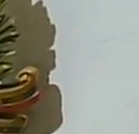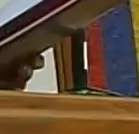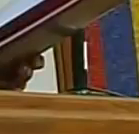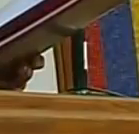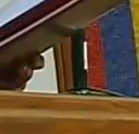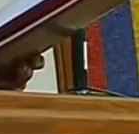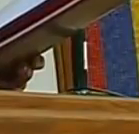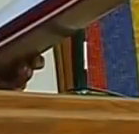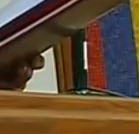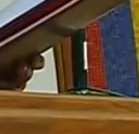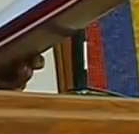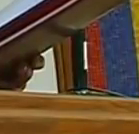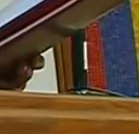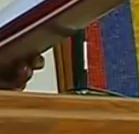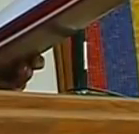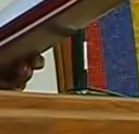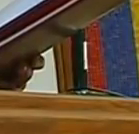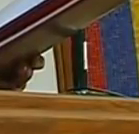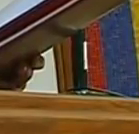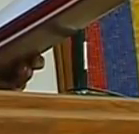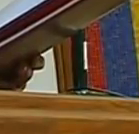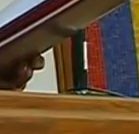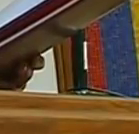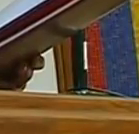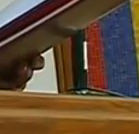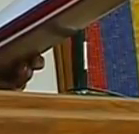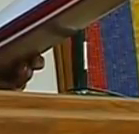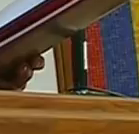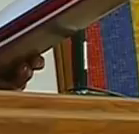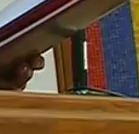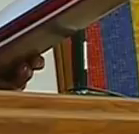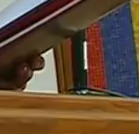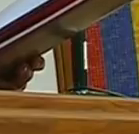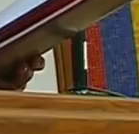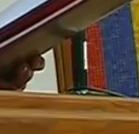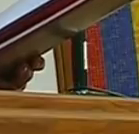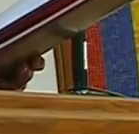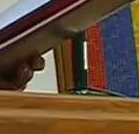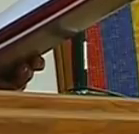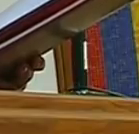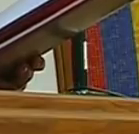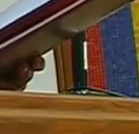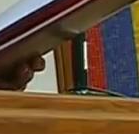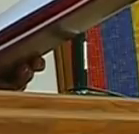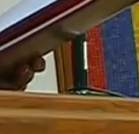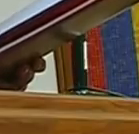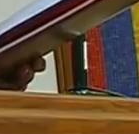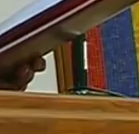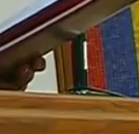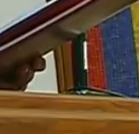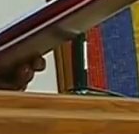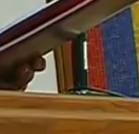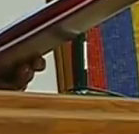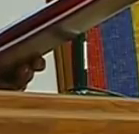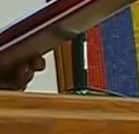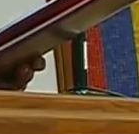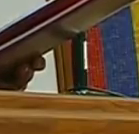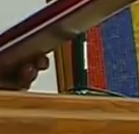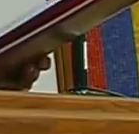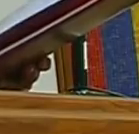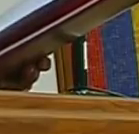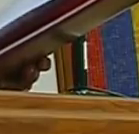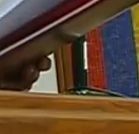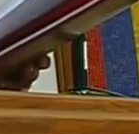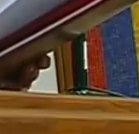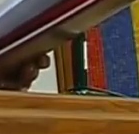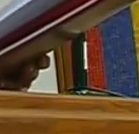ministro Jorge Rodríguez y la presidenta de la Asamblea Nacional Constituyente, Delcy Rodríguez, han impulsado de manera decidida para